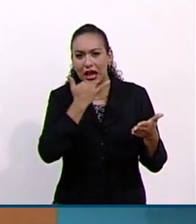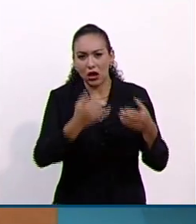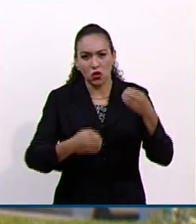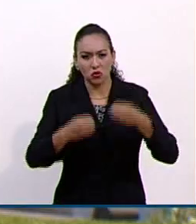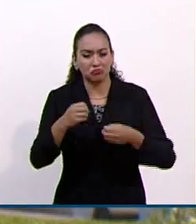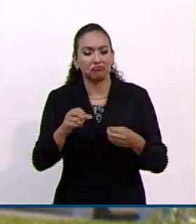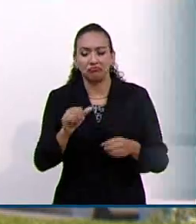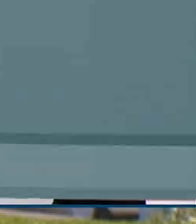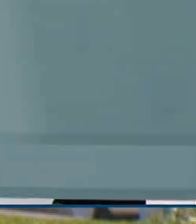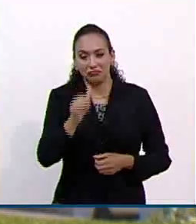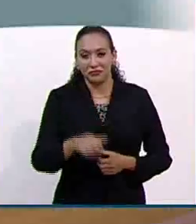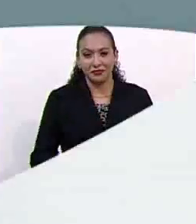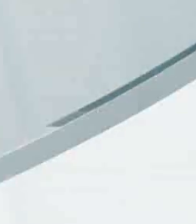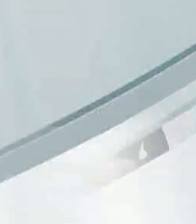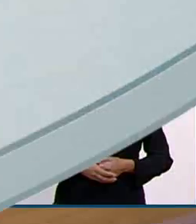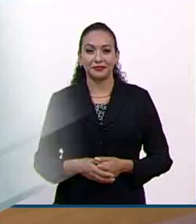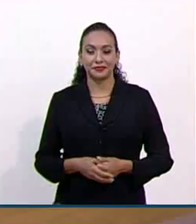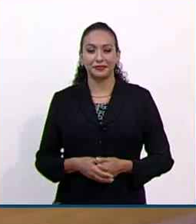judicial.